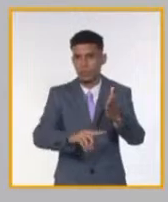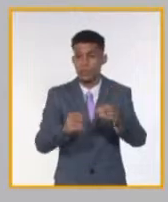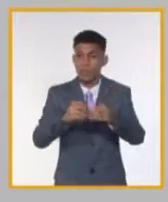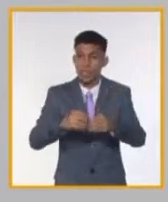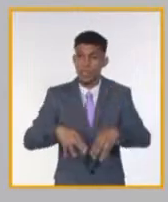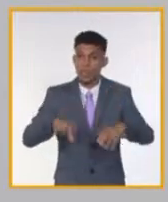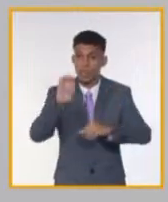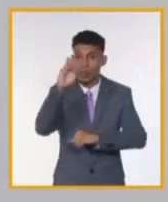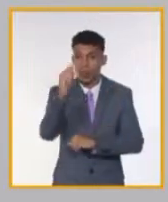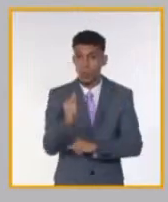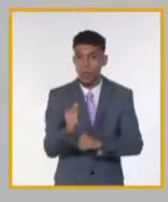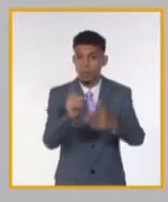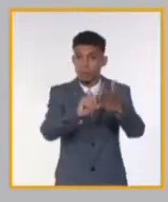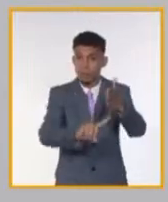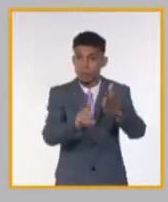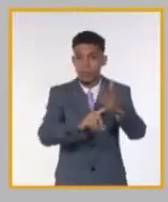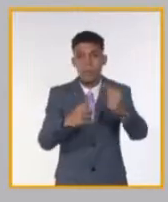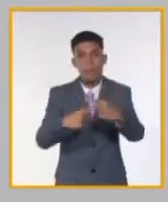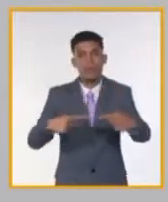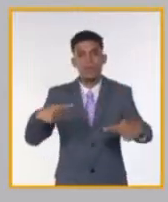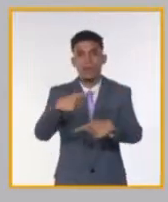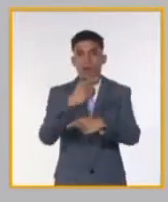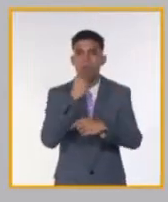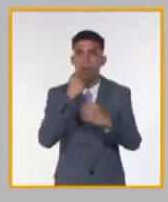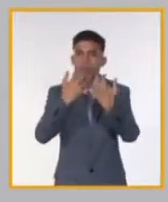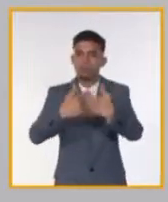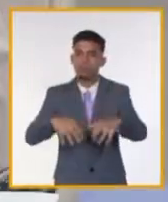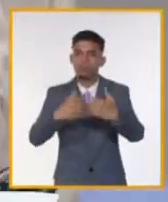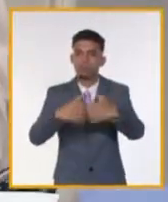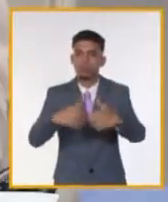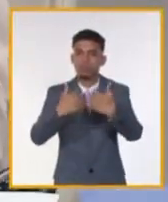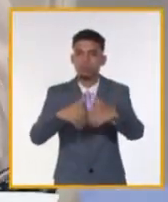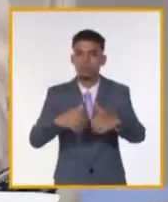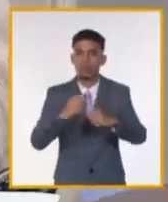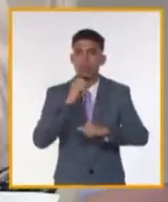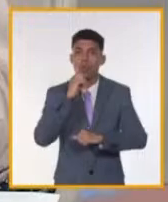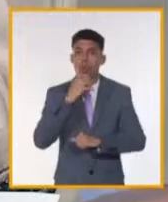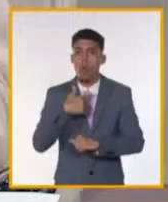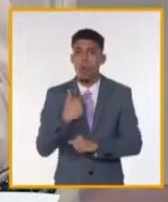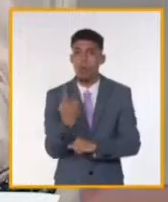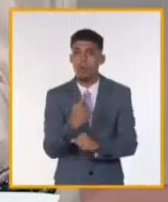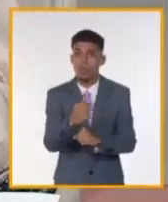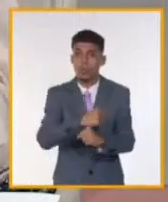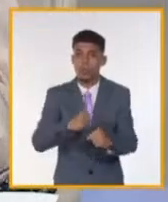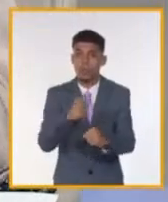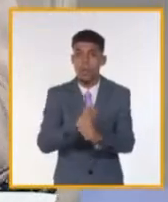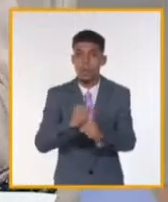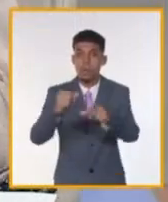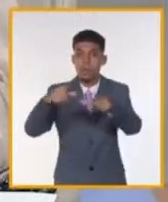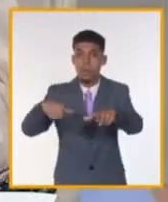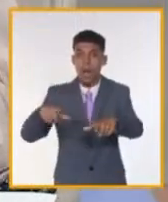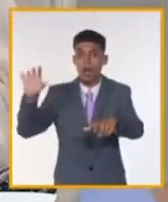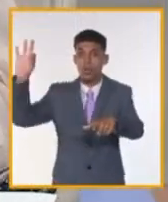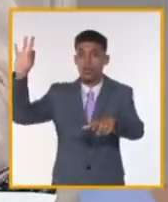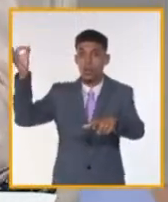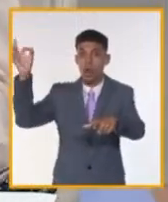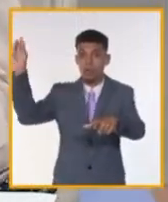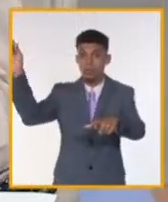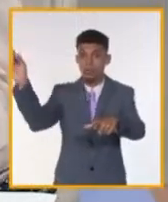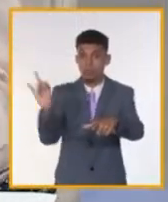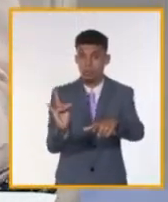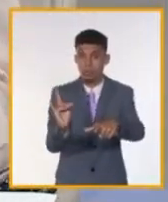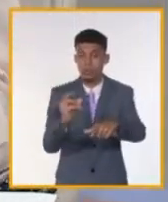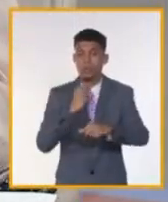economía es la energía que se utiliza para producir la sal, es la energía solar térmica, o sea, la radiación del sol que evapora el agua